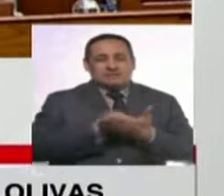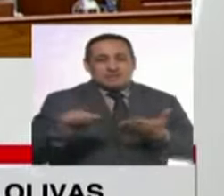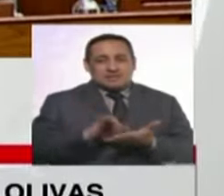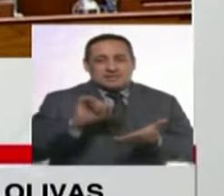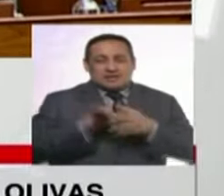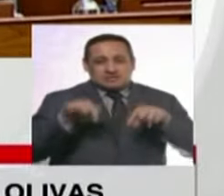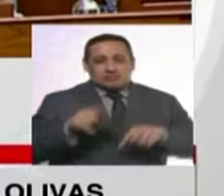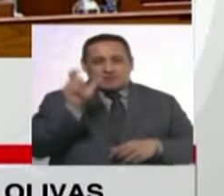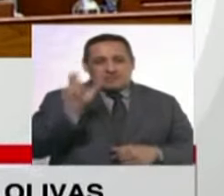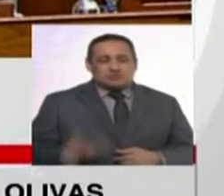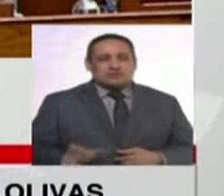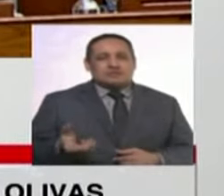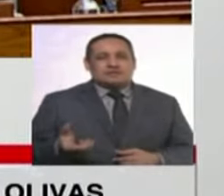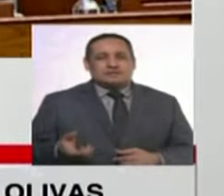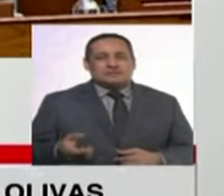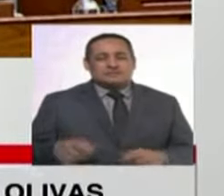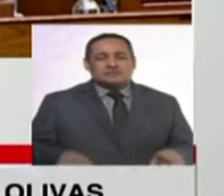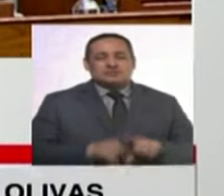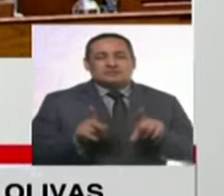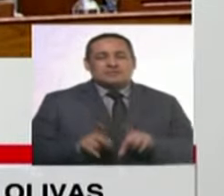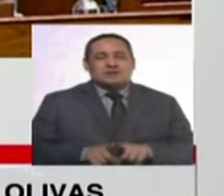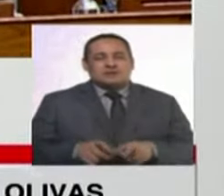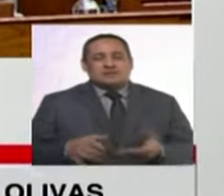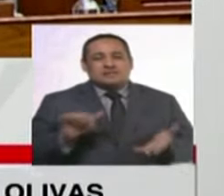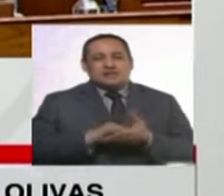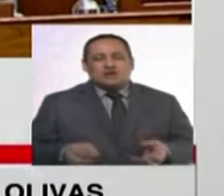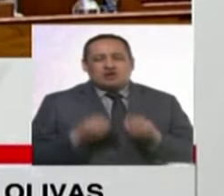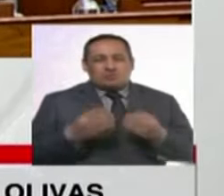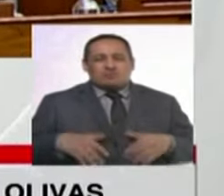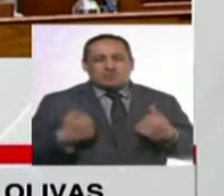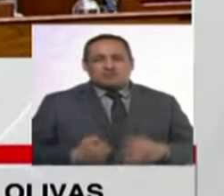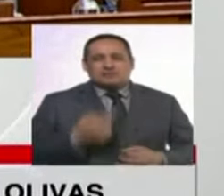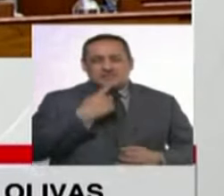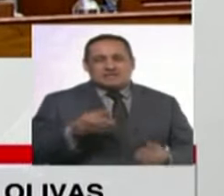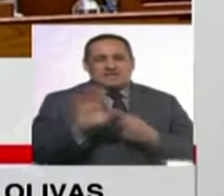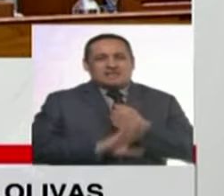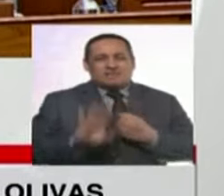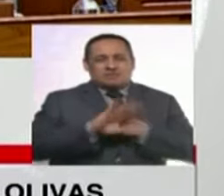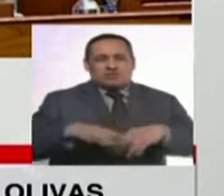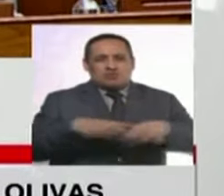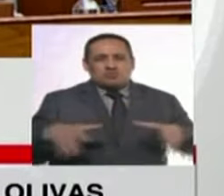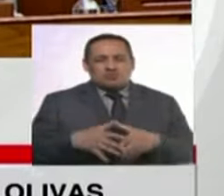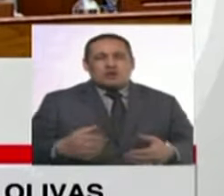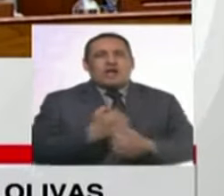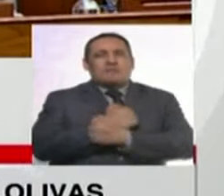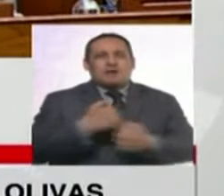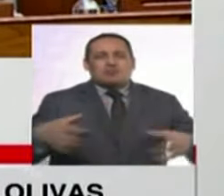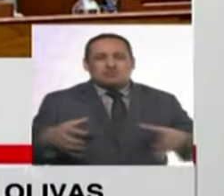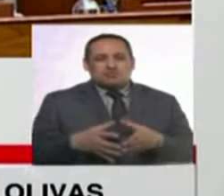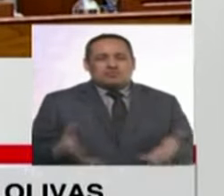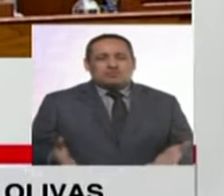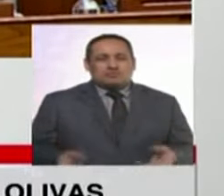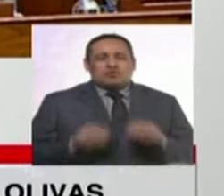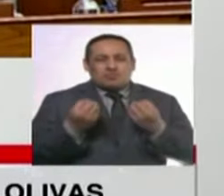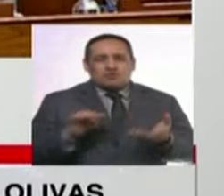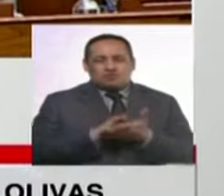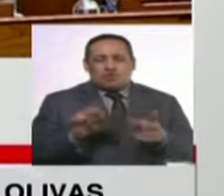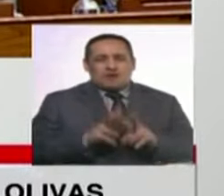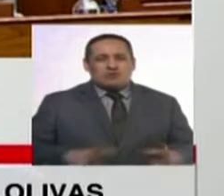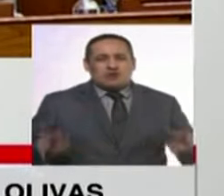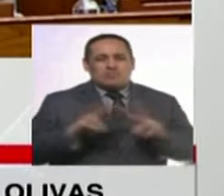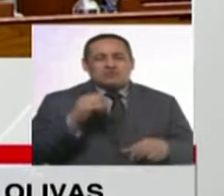estuvo esta persona Entonces cómo podemos decir que defendemos la institución o amamos la institución si no